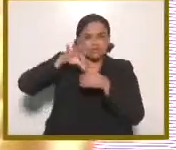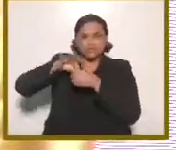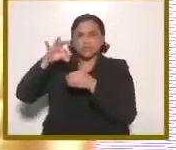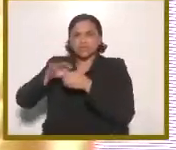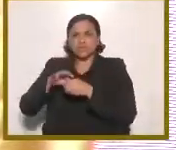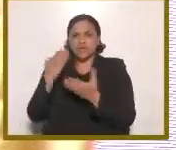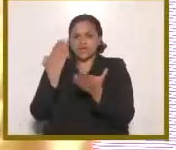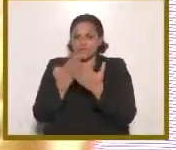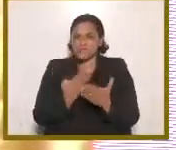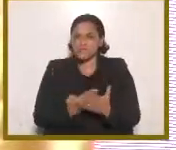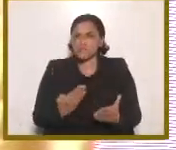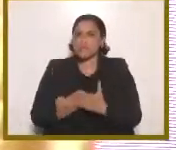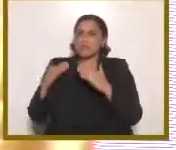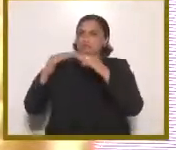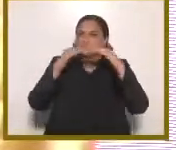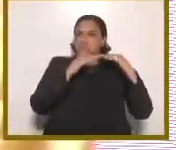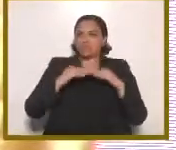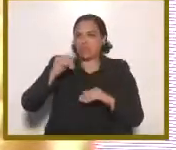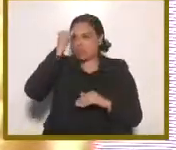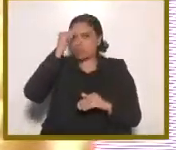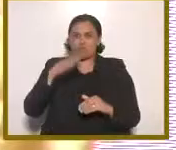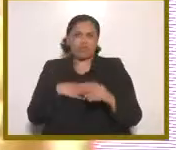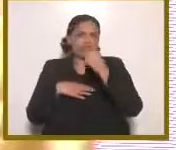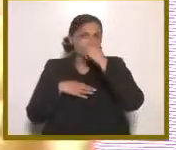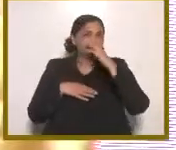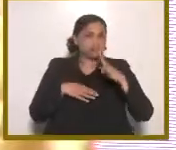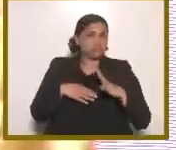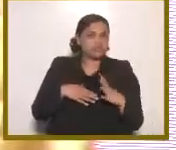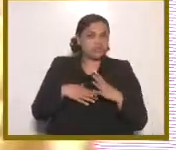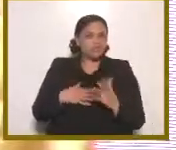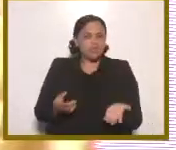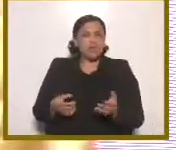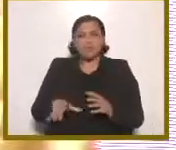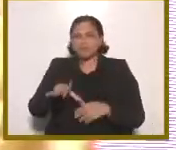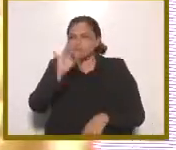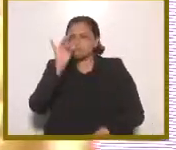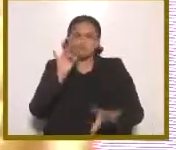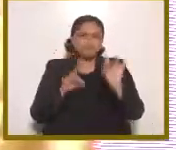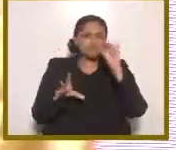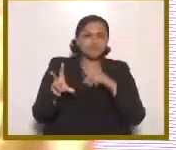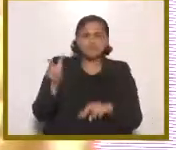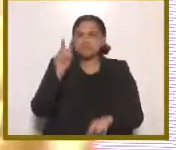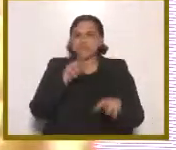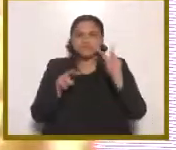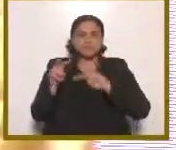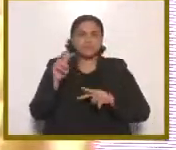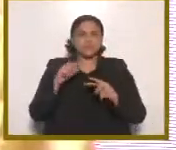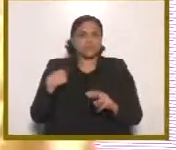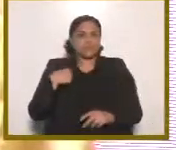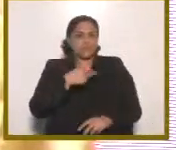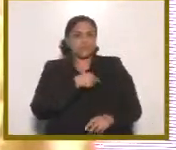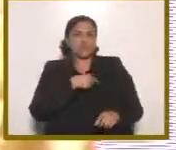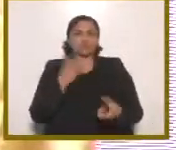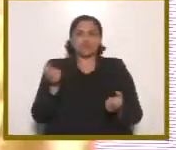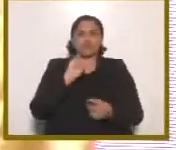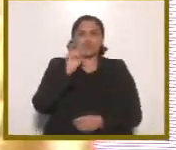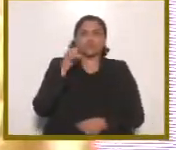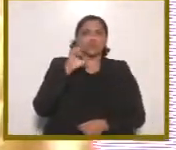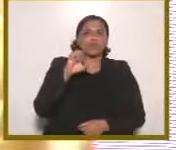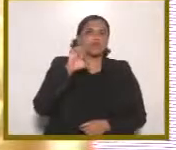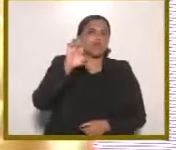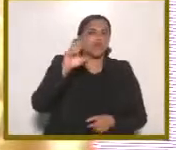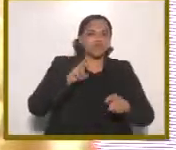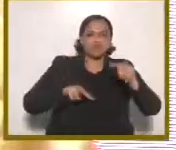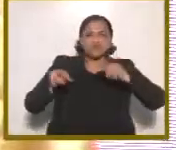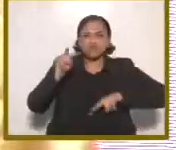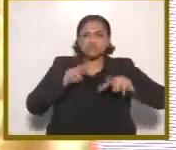igualdad de oportunidades para hombres y mujeres, identificando cómo este órgano administrativo electoral puede